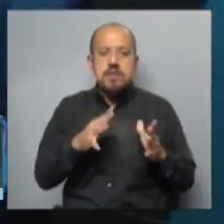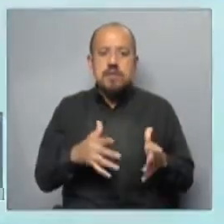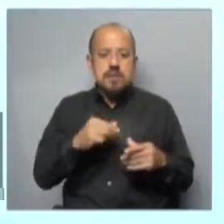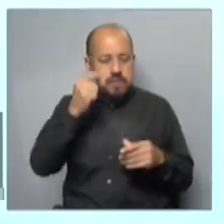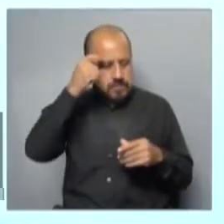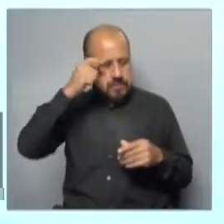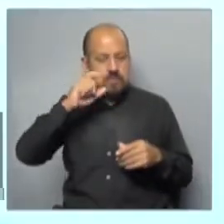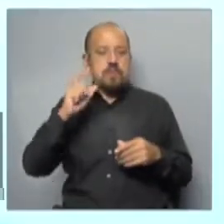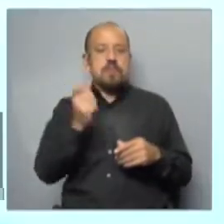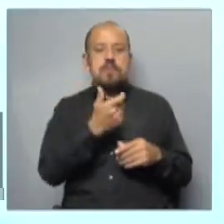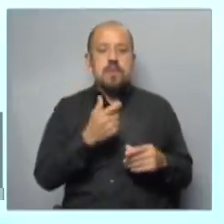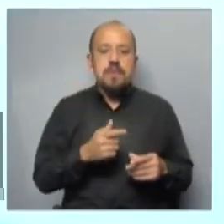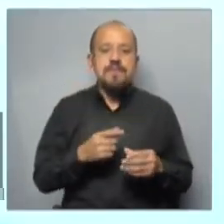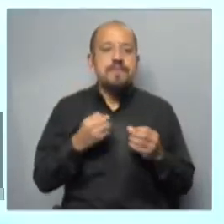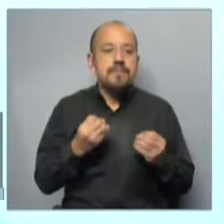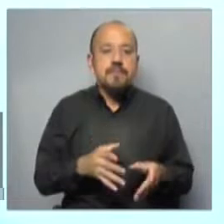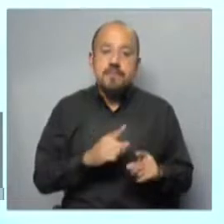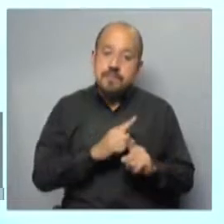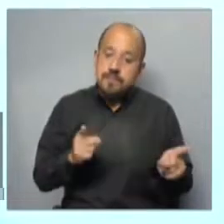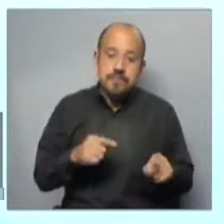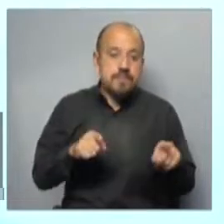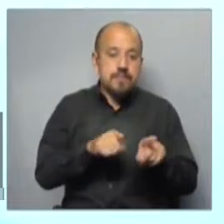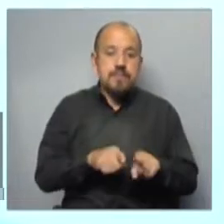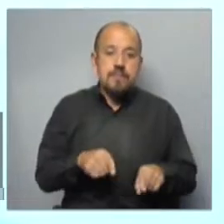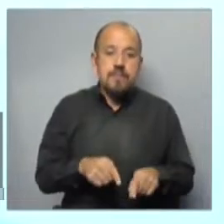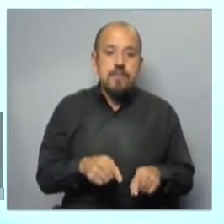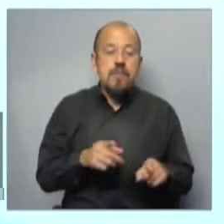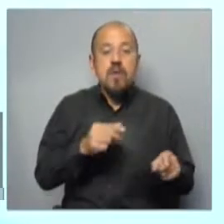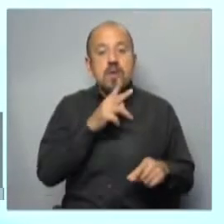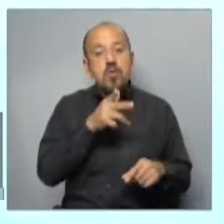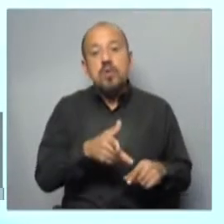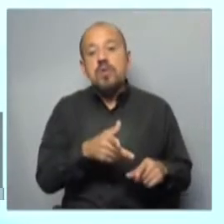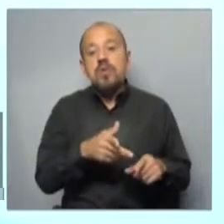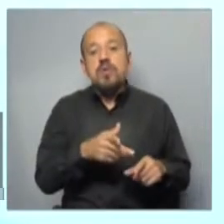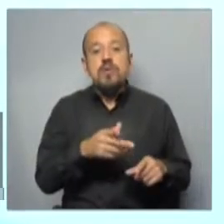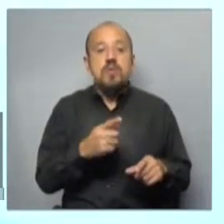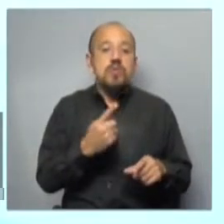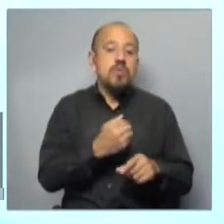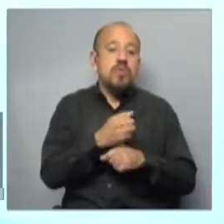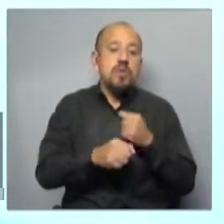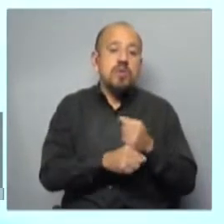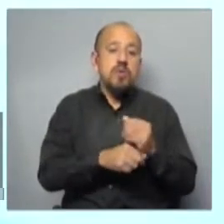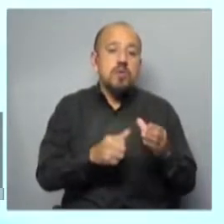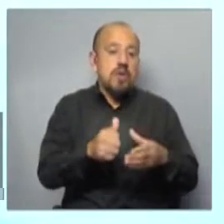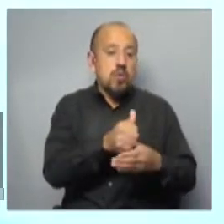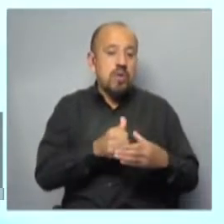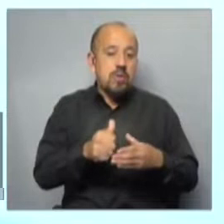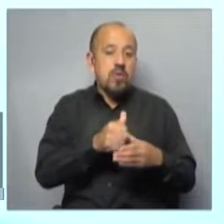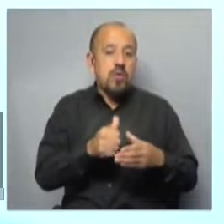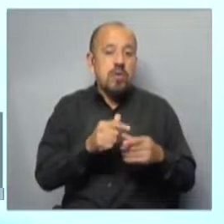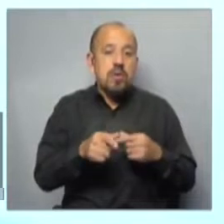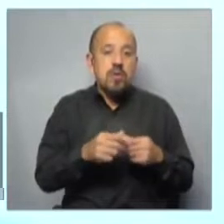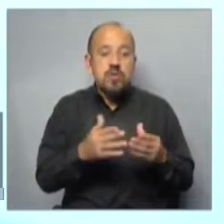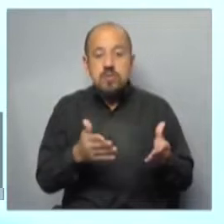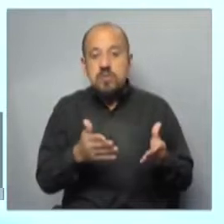cabeza cambiar la cabeza porque no es lo mismo que te digan que tu hijo tiene al año autismo a que tú